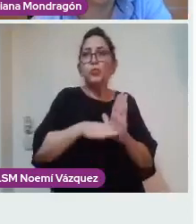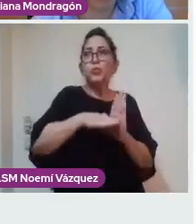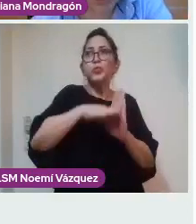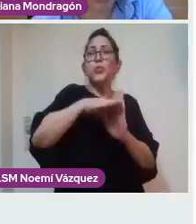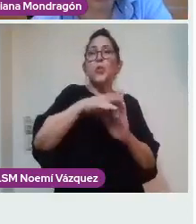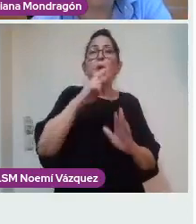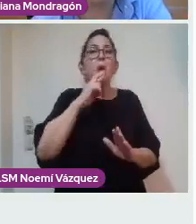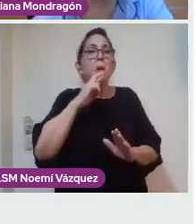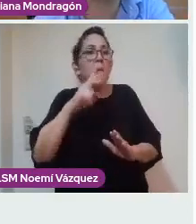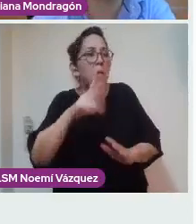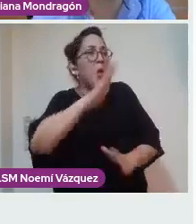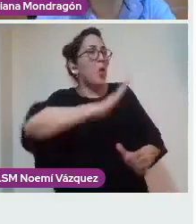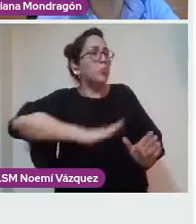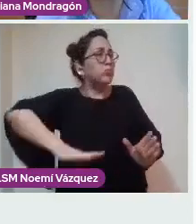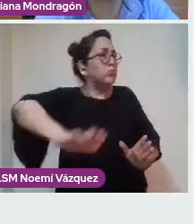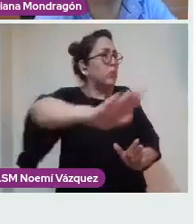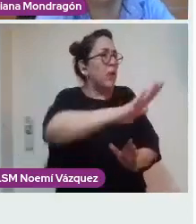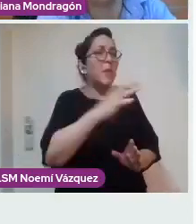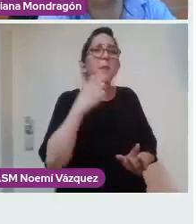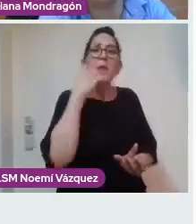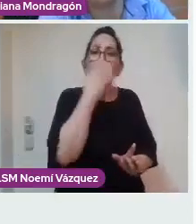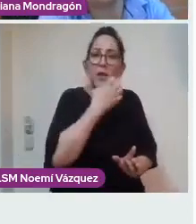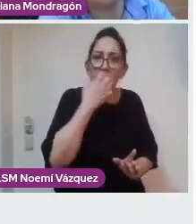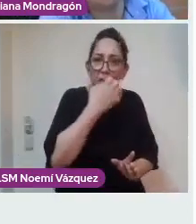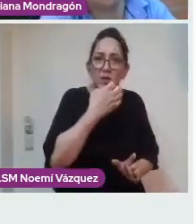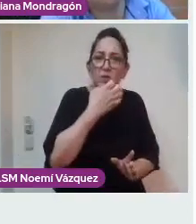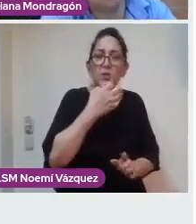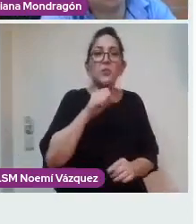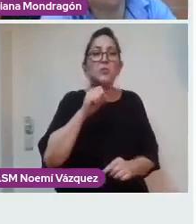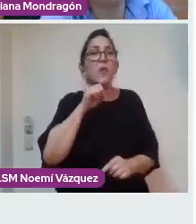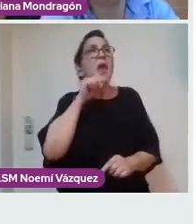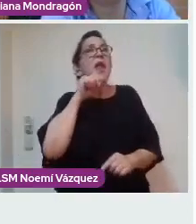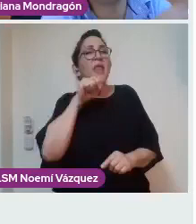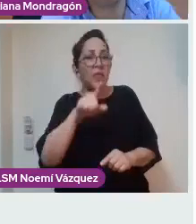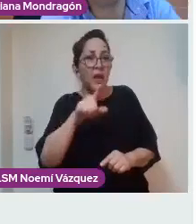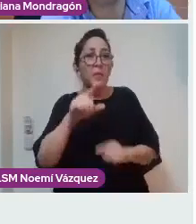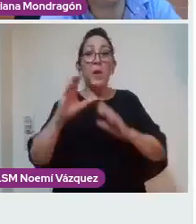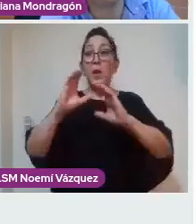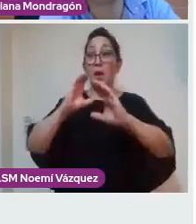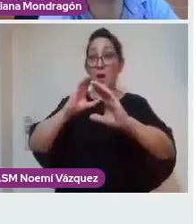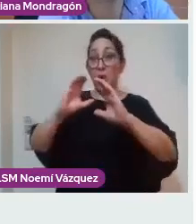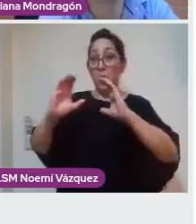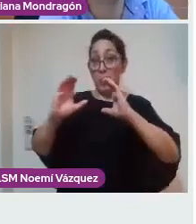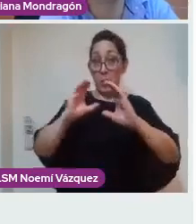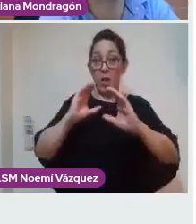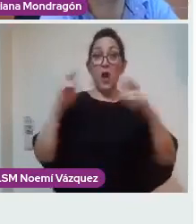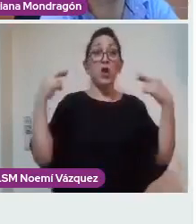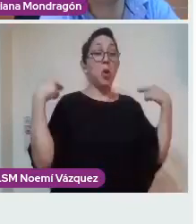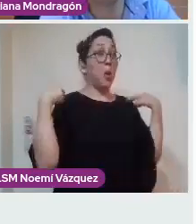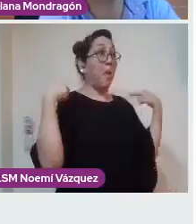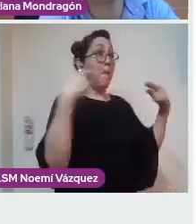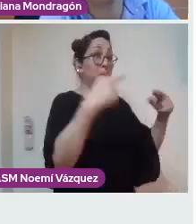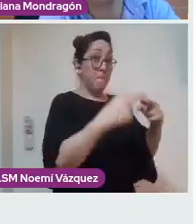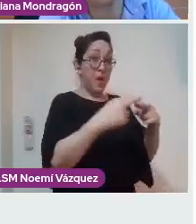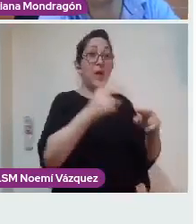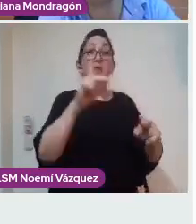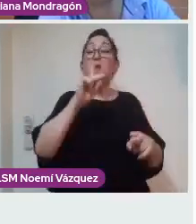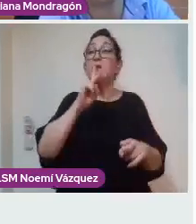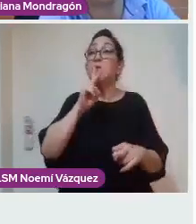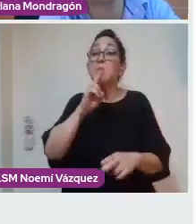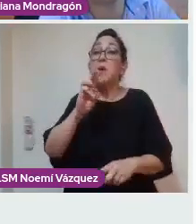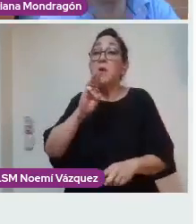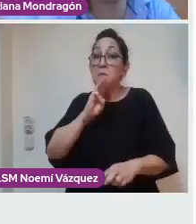ambiente escolar, ¿no? Se vio que la comunicación bidireccional, es decir, de los docentes a los padres y de los padres a